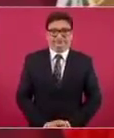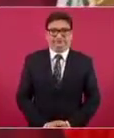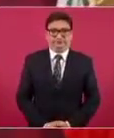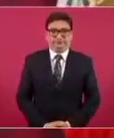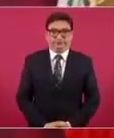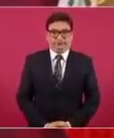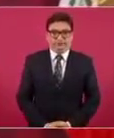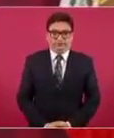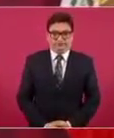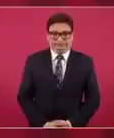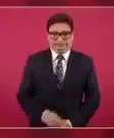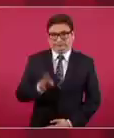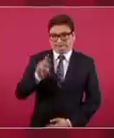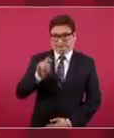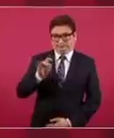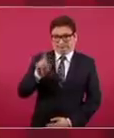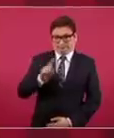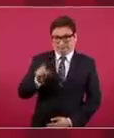De que Beatriz